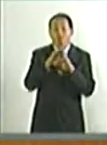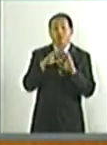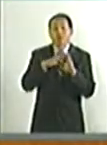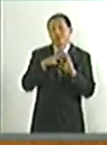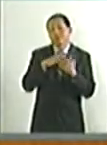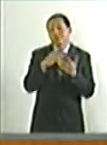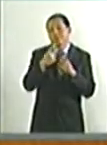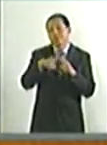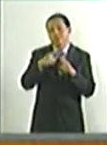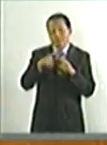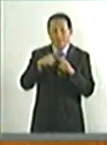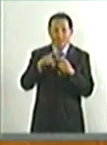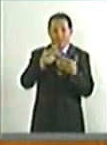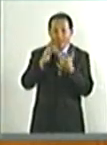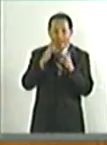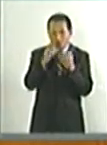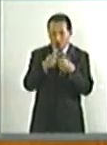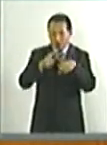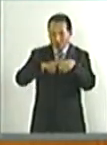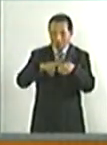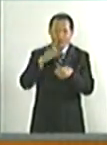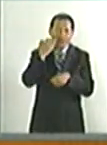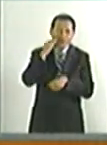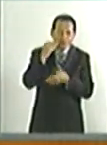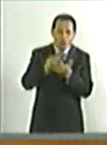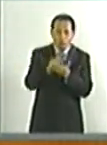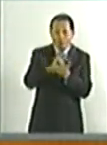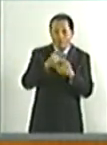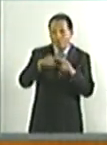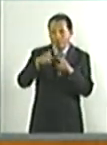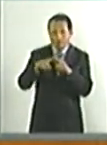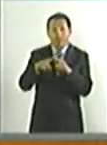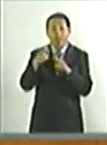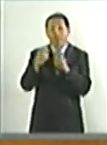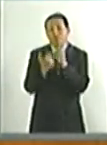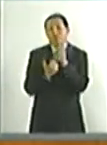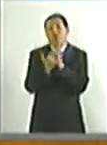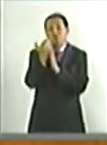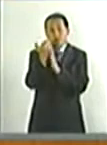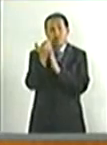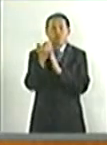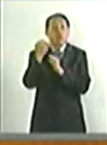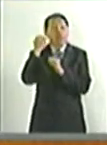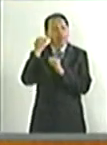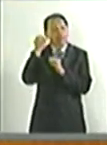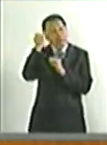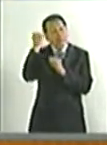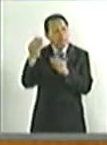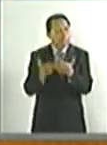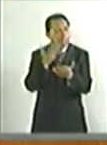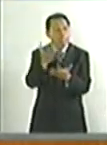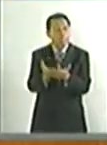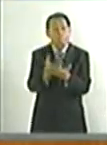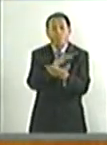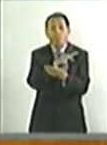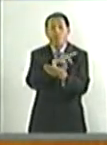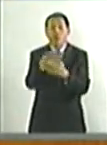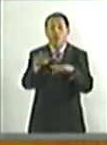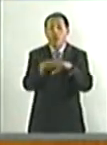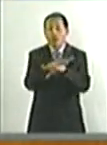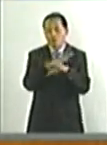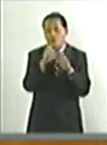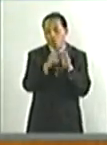sociales. Con esto el fenómeno tiende a mutar y con esto quiero yo proponer que hagamos una